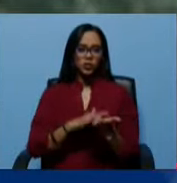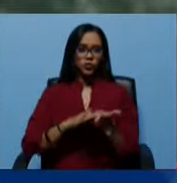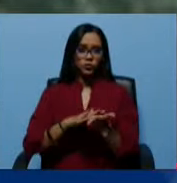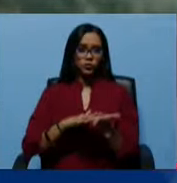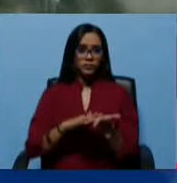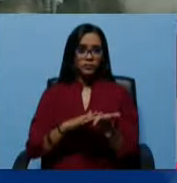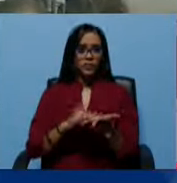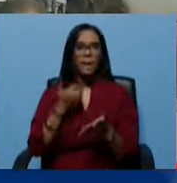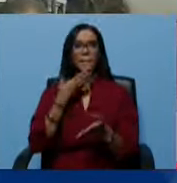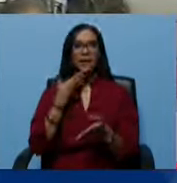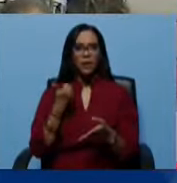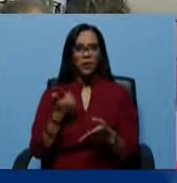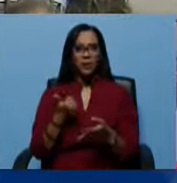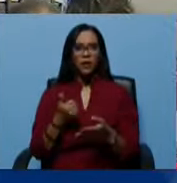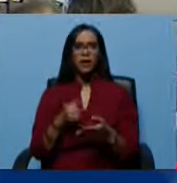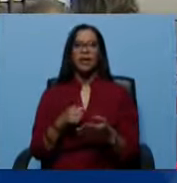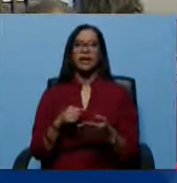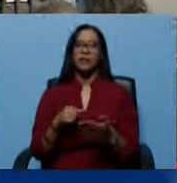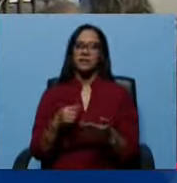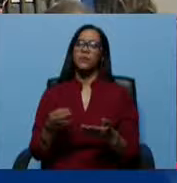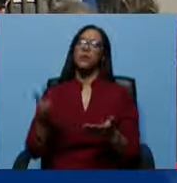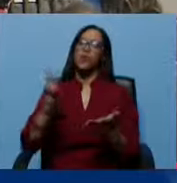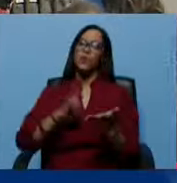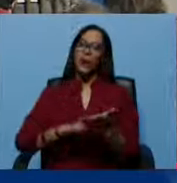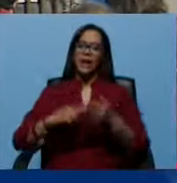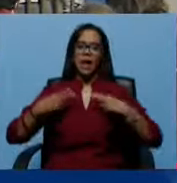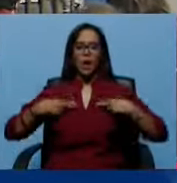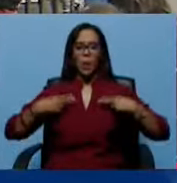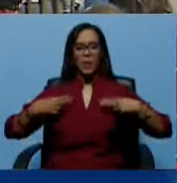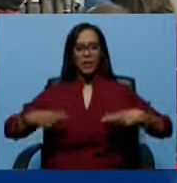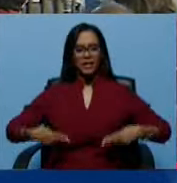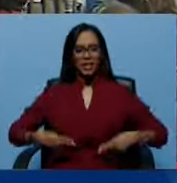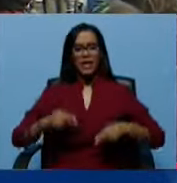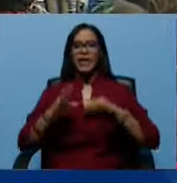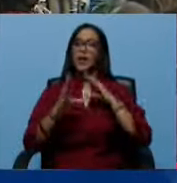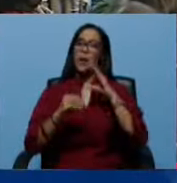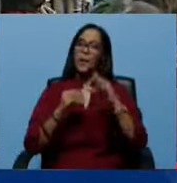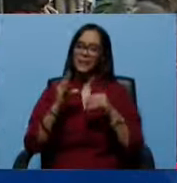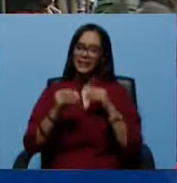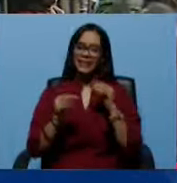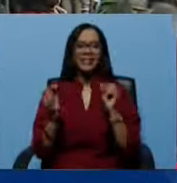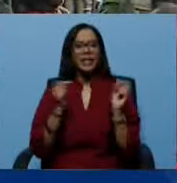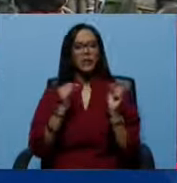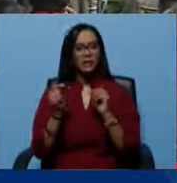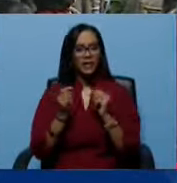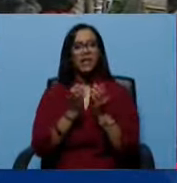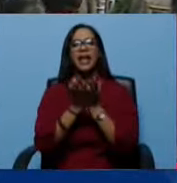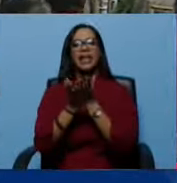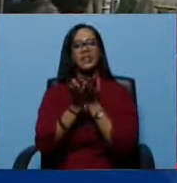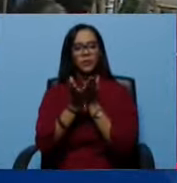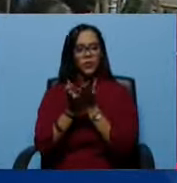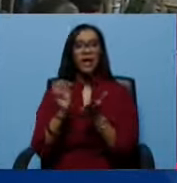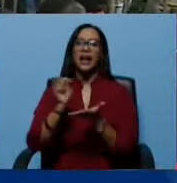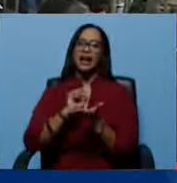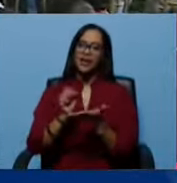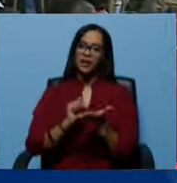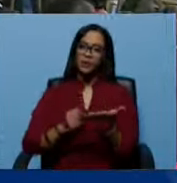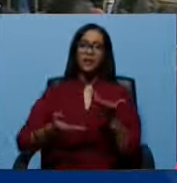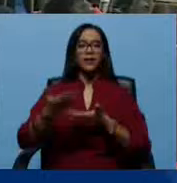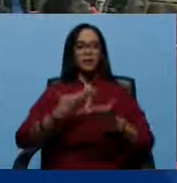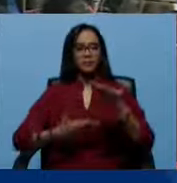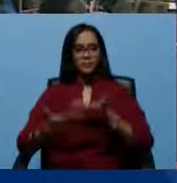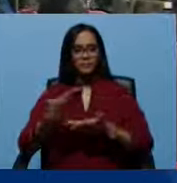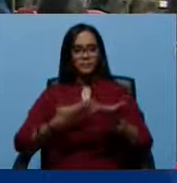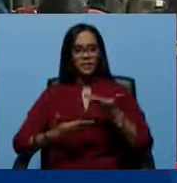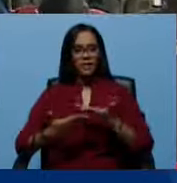mejor vacuna es volvernos seres humanos otra vez, conversar, debatir, estudiar, escribir, compartir